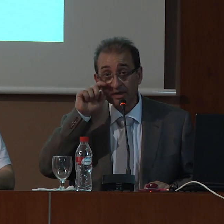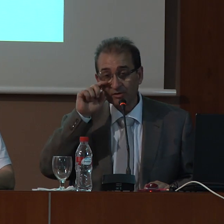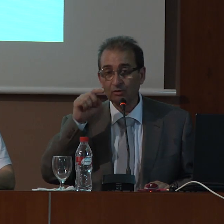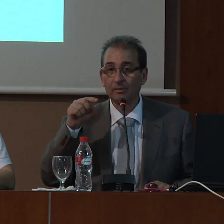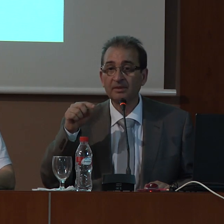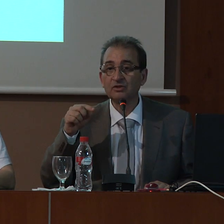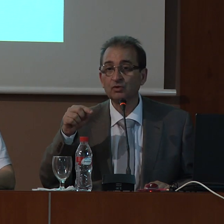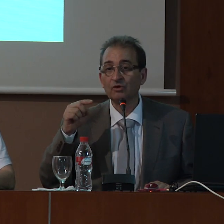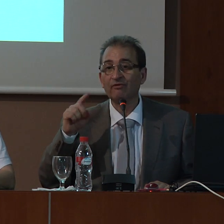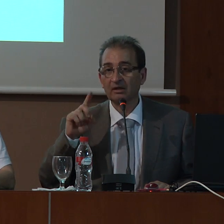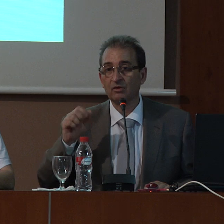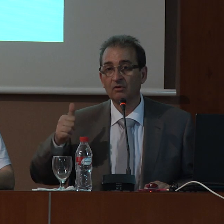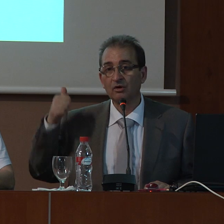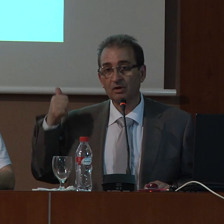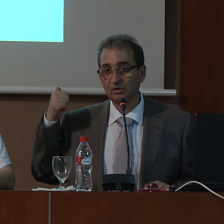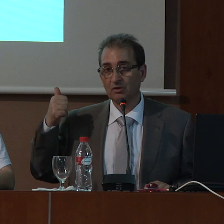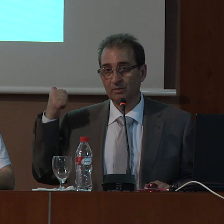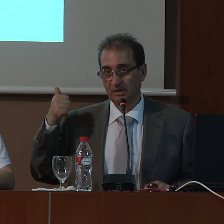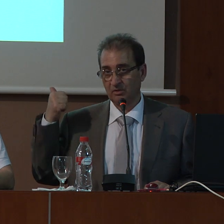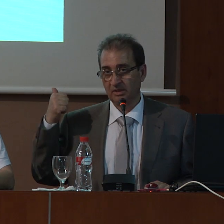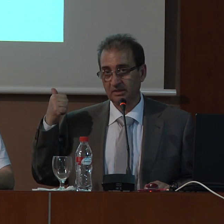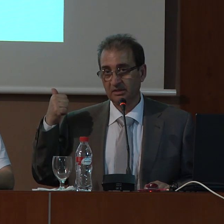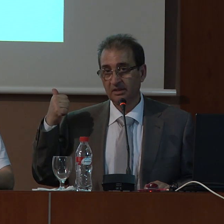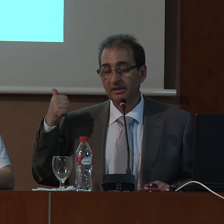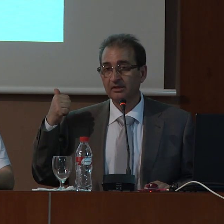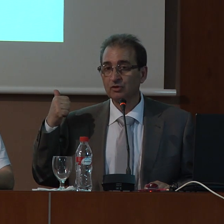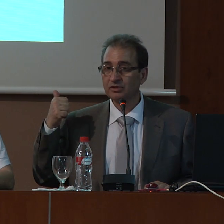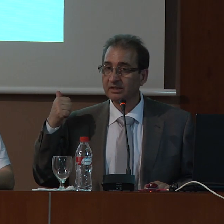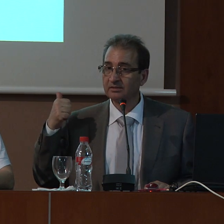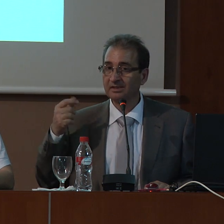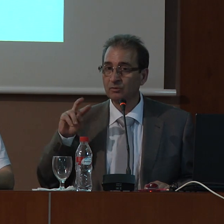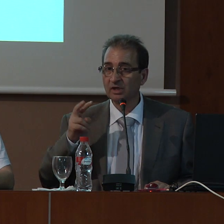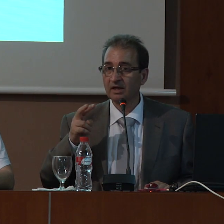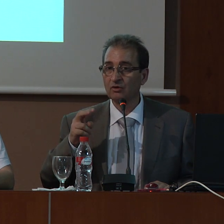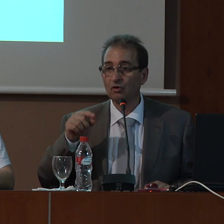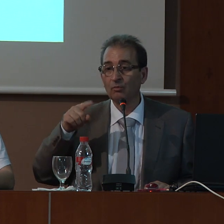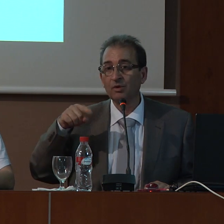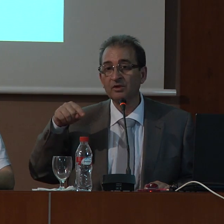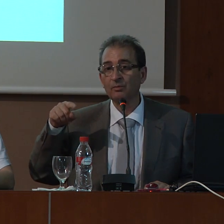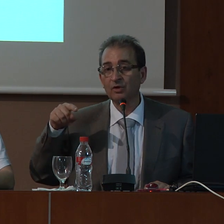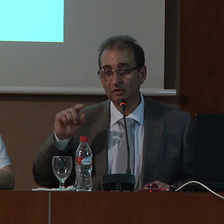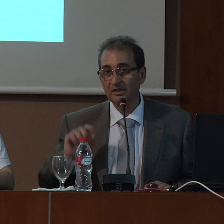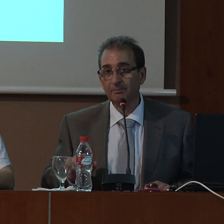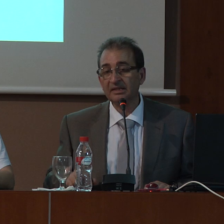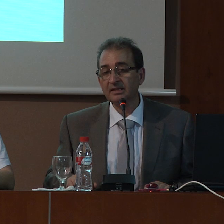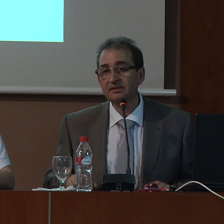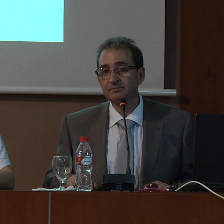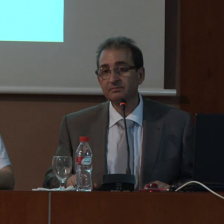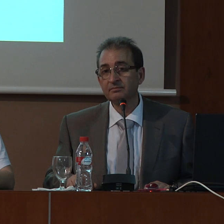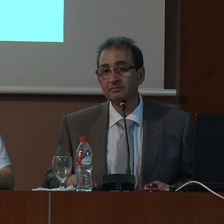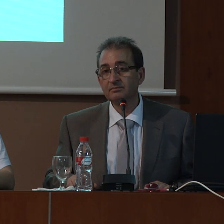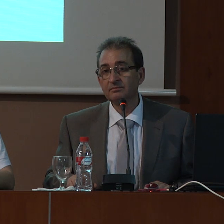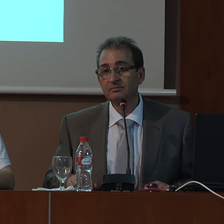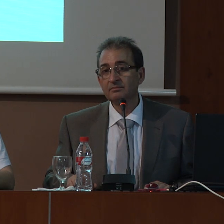Claro, pero es que eso normalmente es un sueño fraccionado, que es lo que hemos estado comentando antes. Que eso sí que tiene mucha relación con los movimientos periódicos. ¿Das patadas?